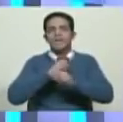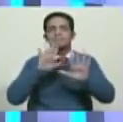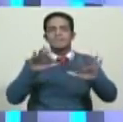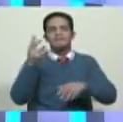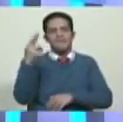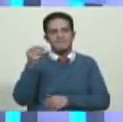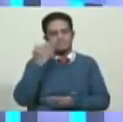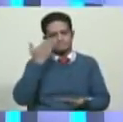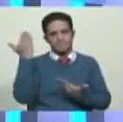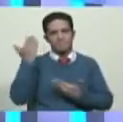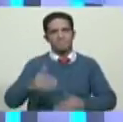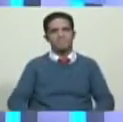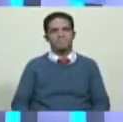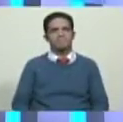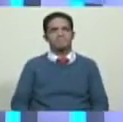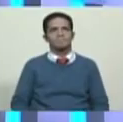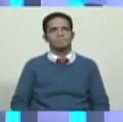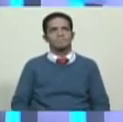minutos. Veamos.